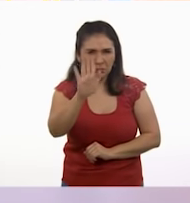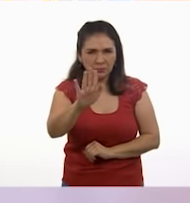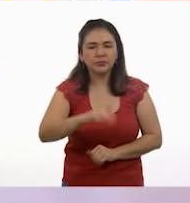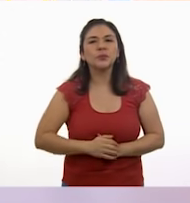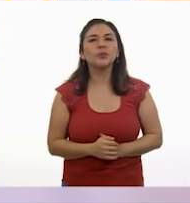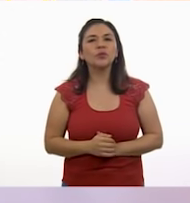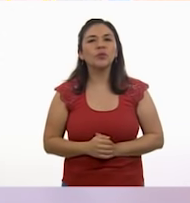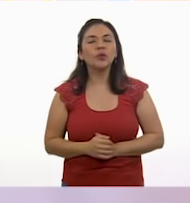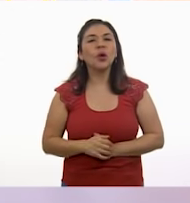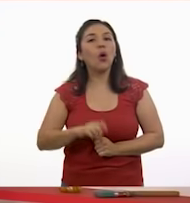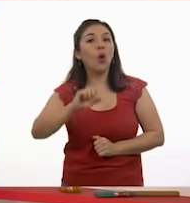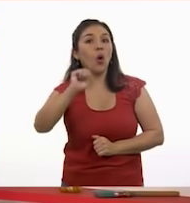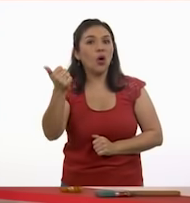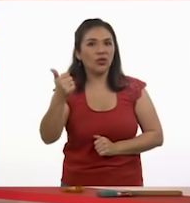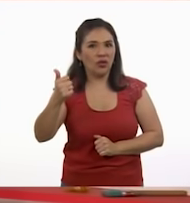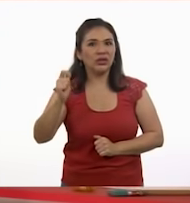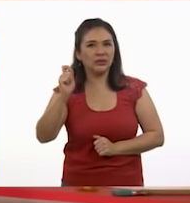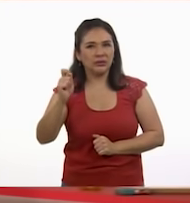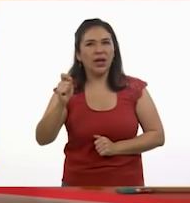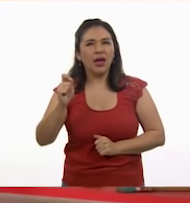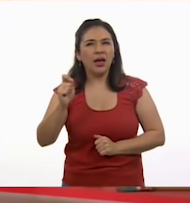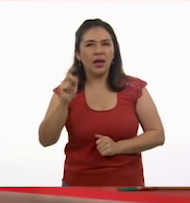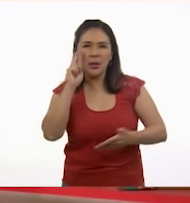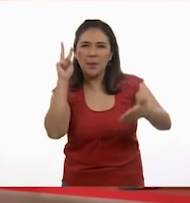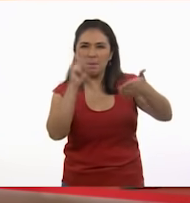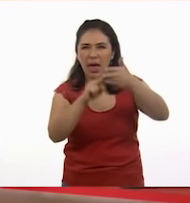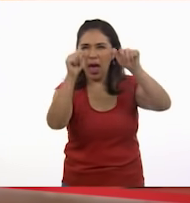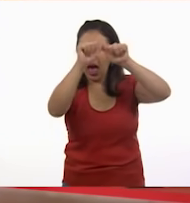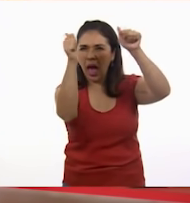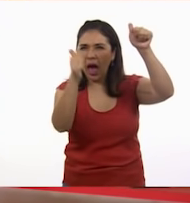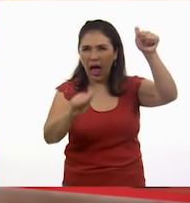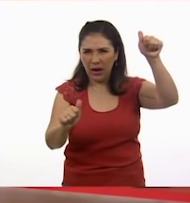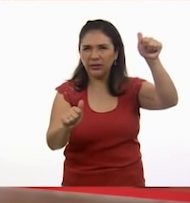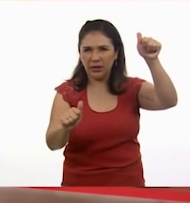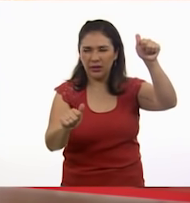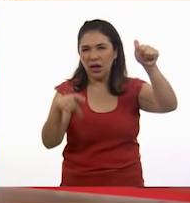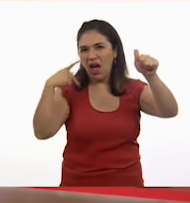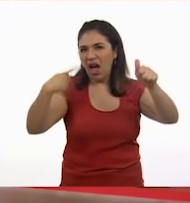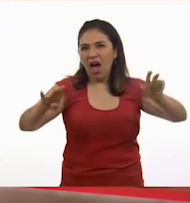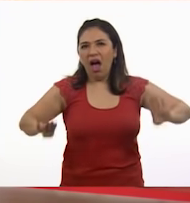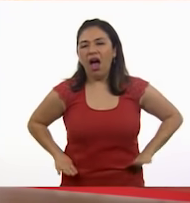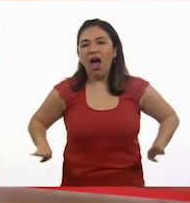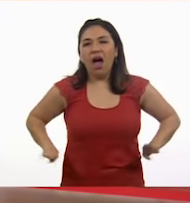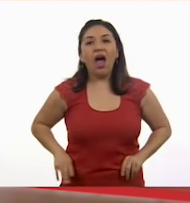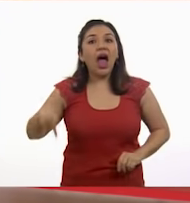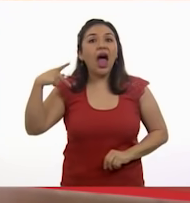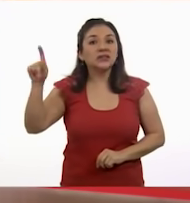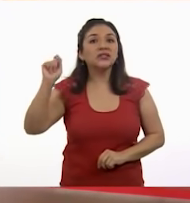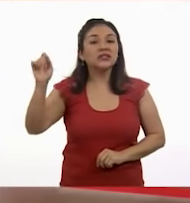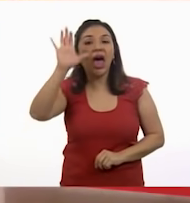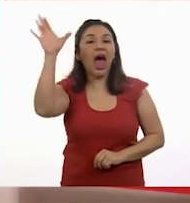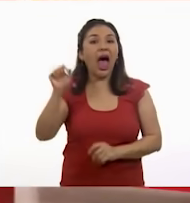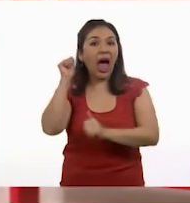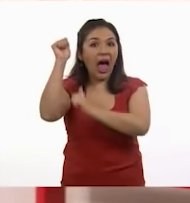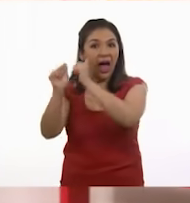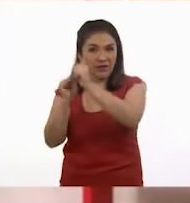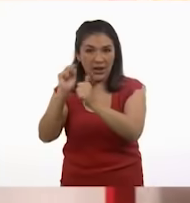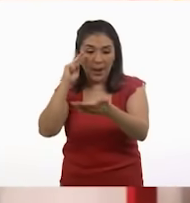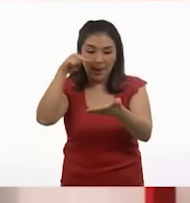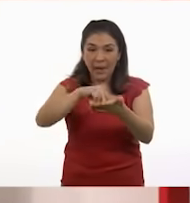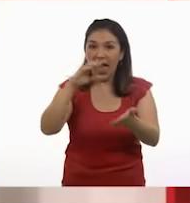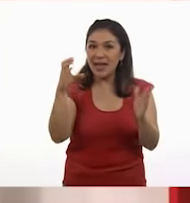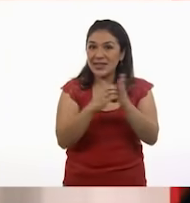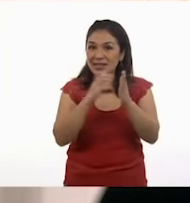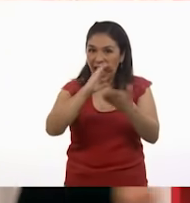si una obra artística representativa de áfrica vamos a nuestra caja del arte